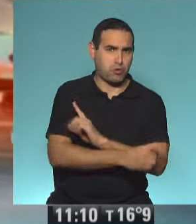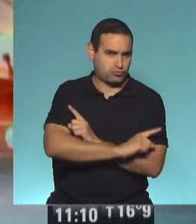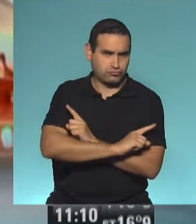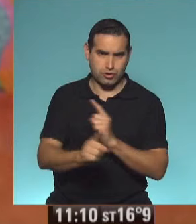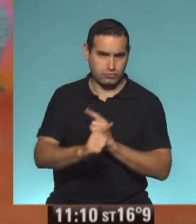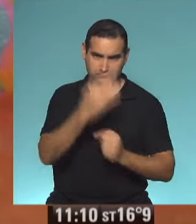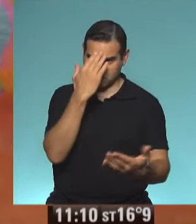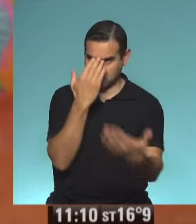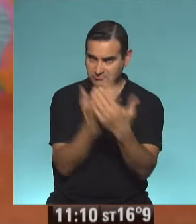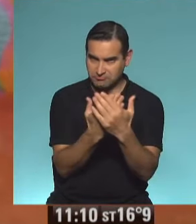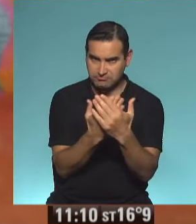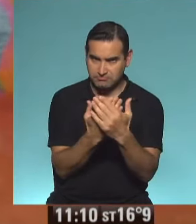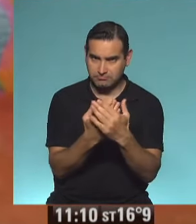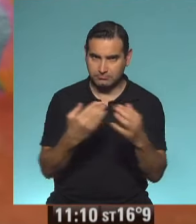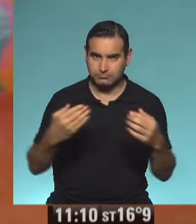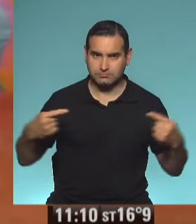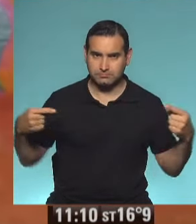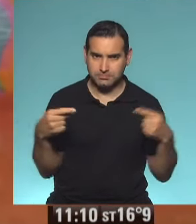combate.